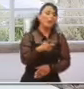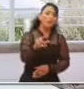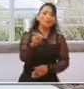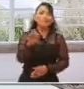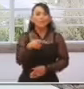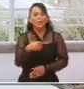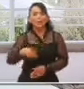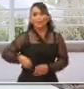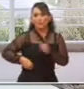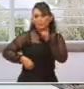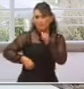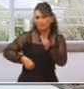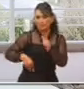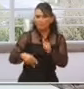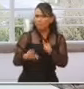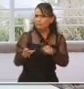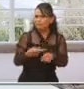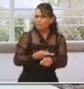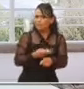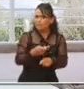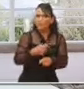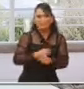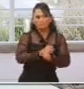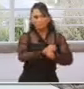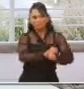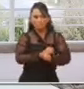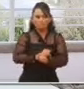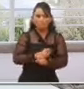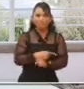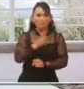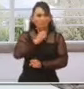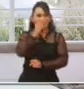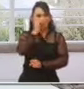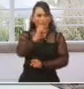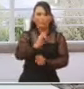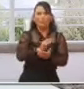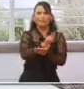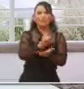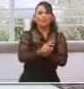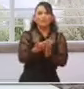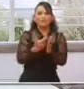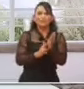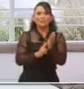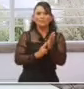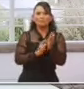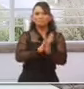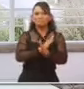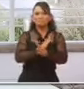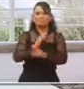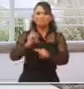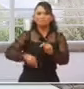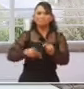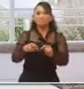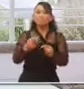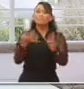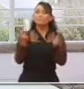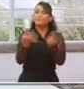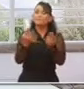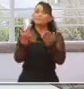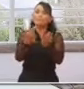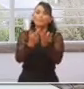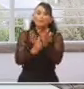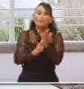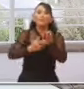donde desconocen totalmente con revanchas y odios el origen de las leyes y reglamentos. Era muy necesario hacer un reglamento